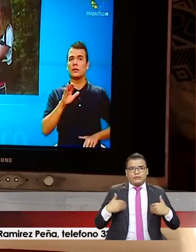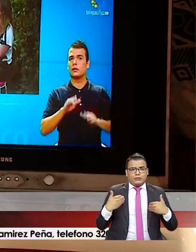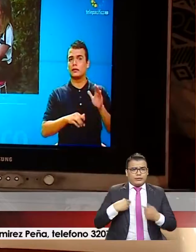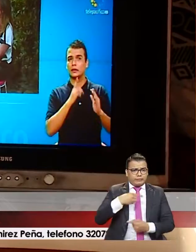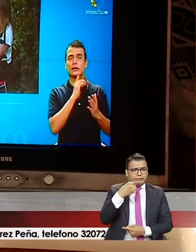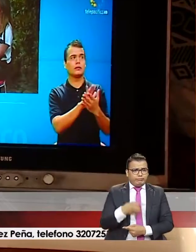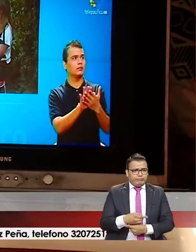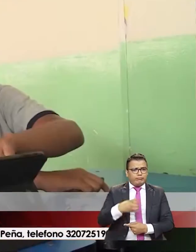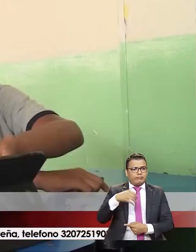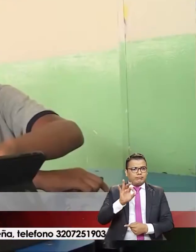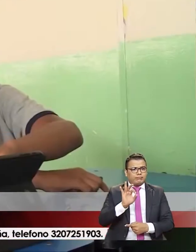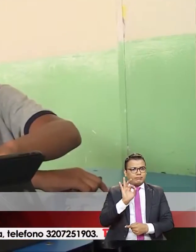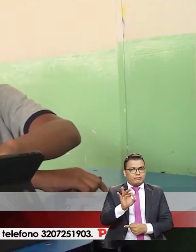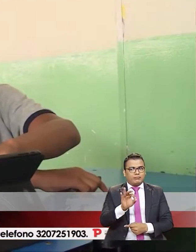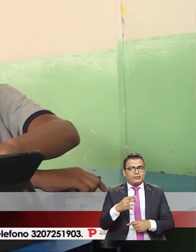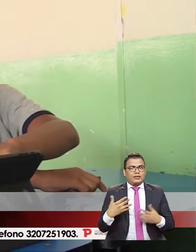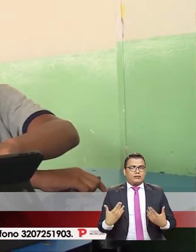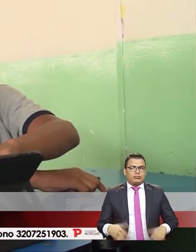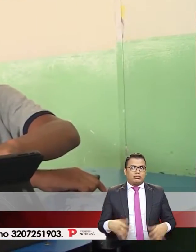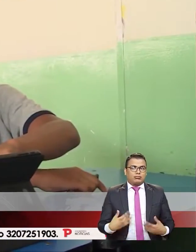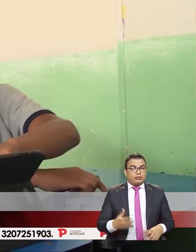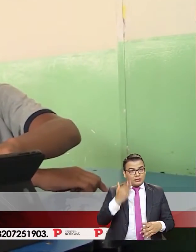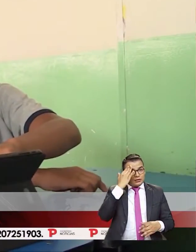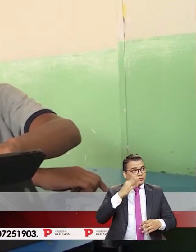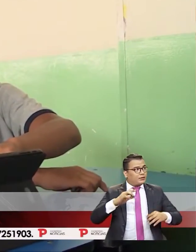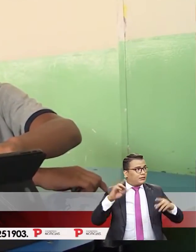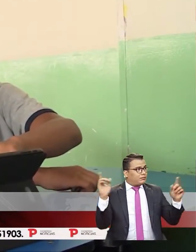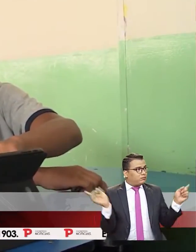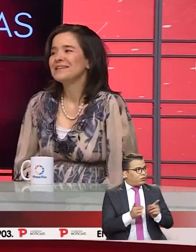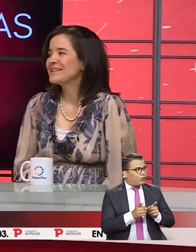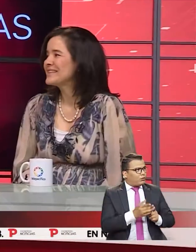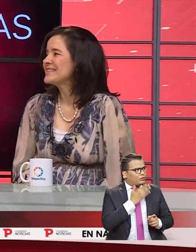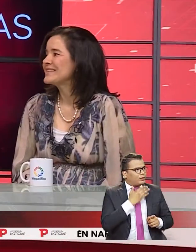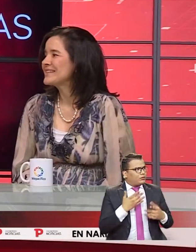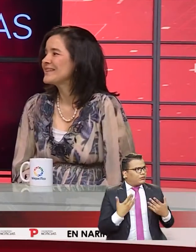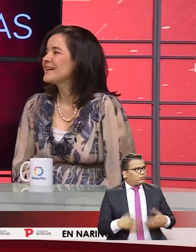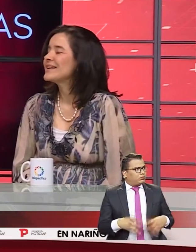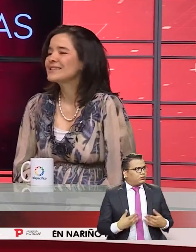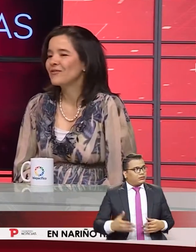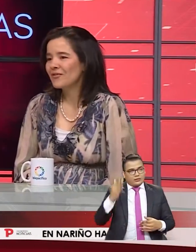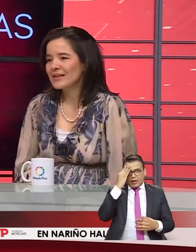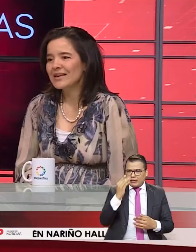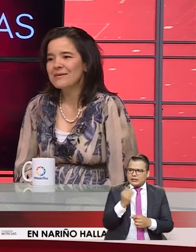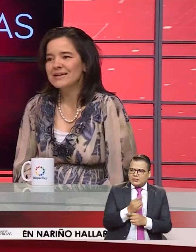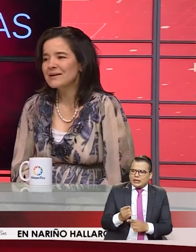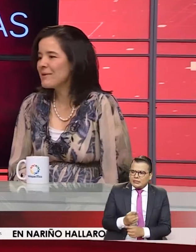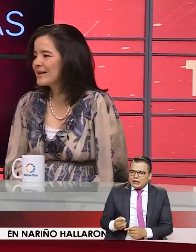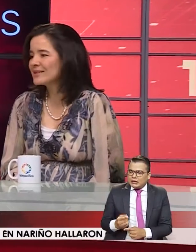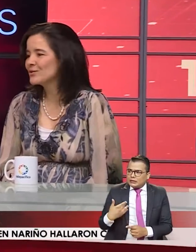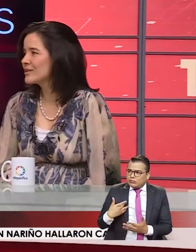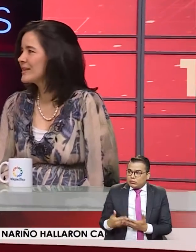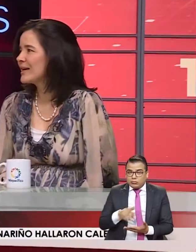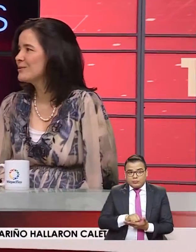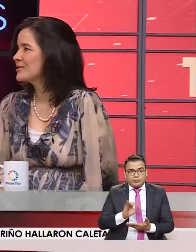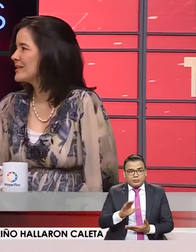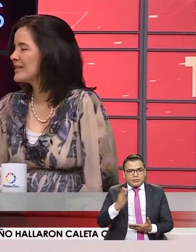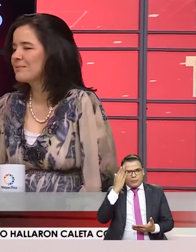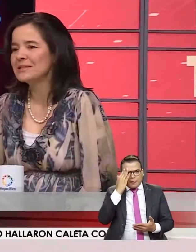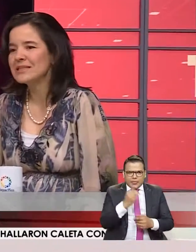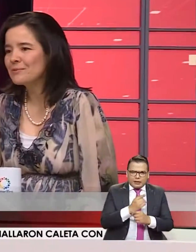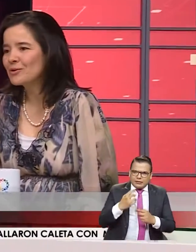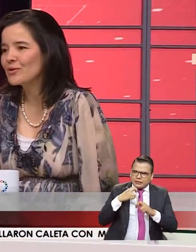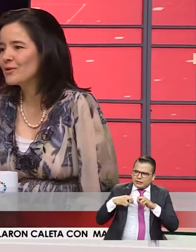en este tiempo tan corto en bastante corto el tema de semanas fue tema de semanas nos sentamos